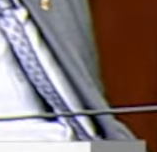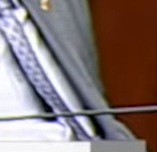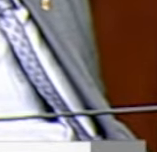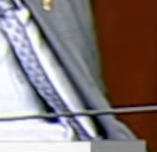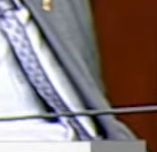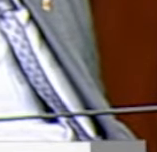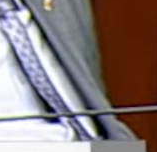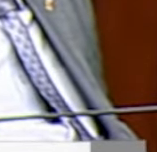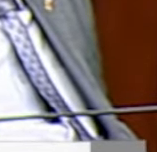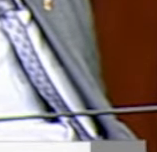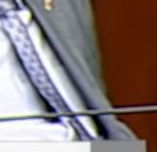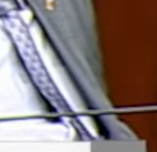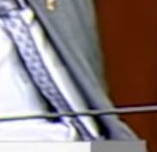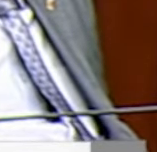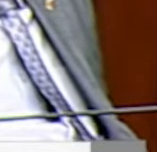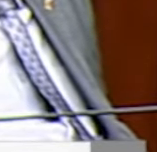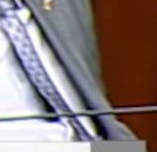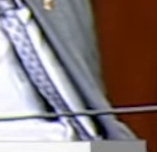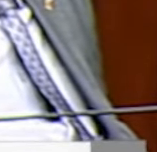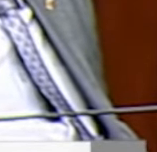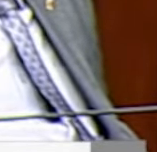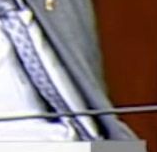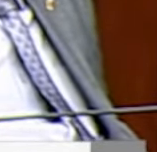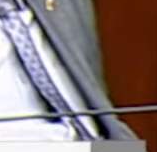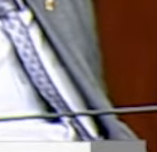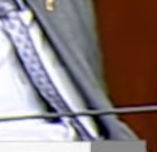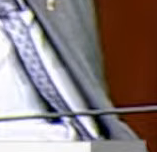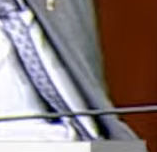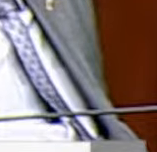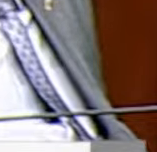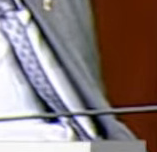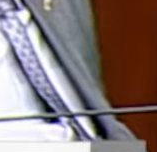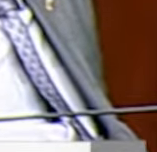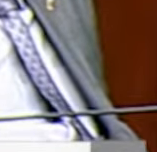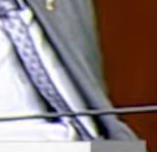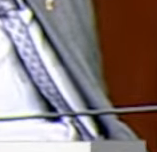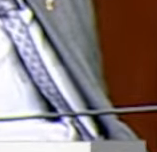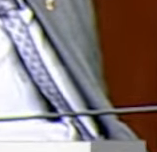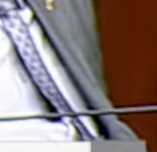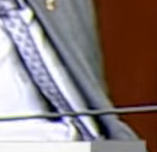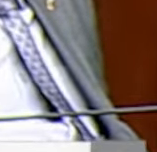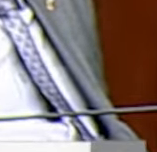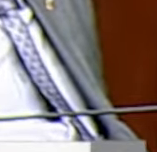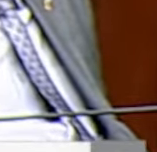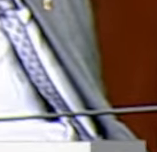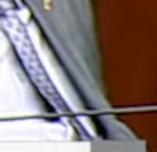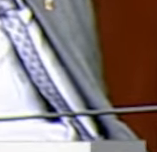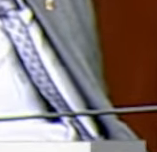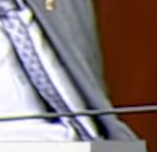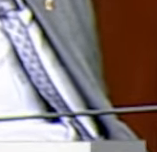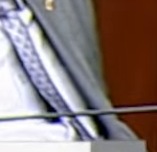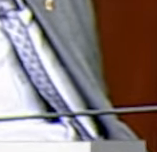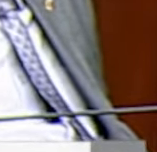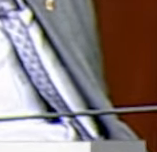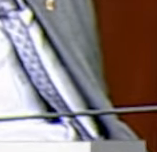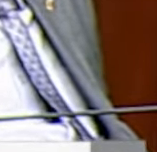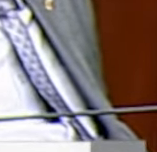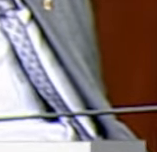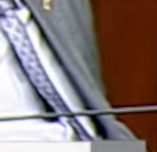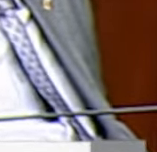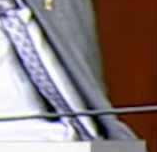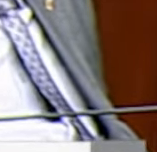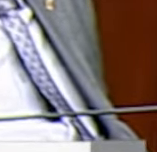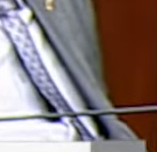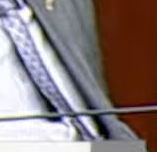señora María mavilia Zavala Valladares miembro de la junta Nacional de Justicia por infracción constitucional de los artículos 156